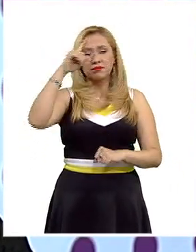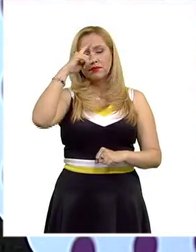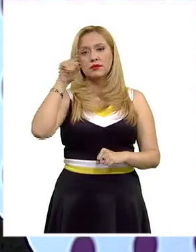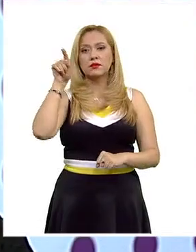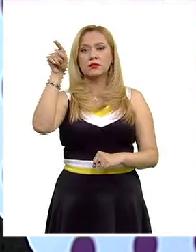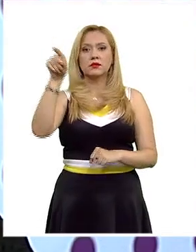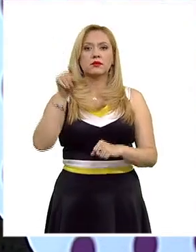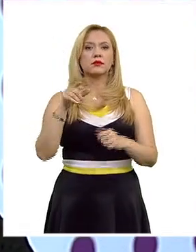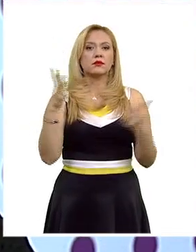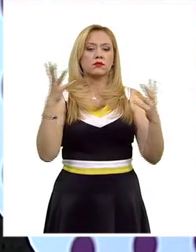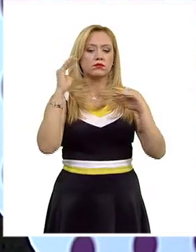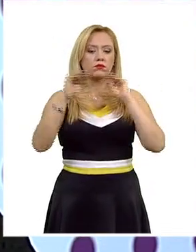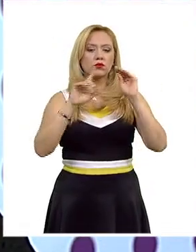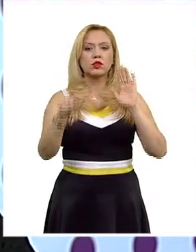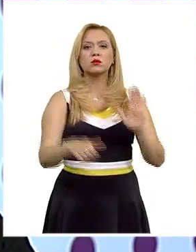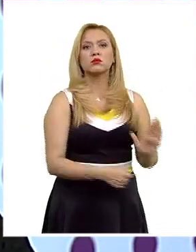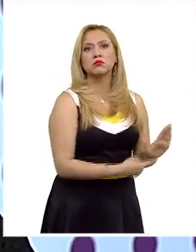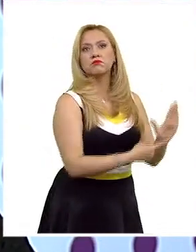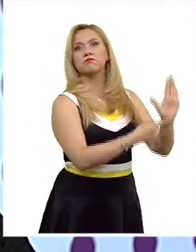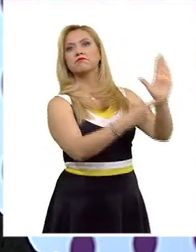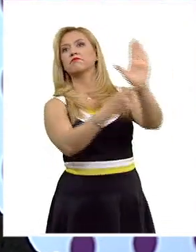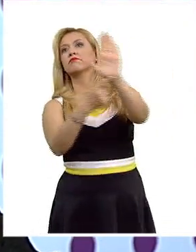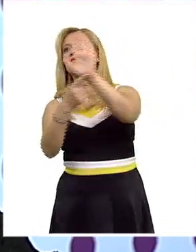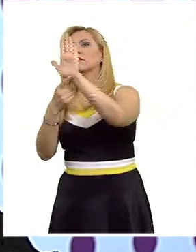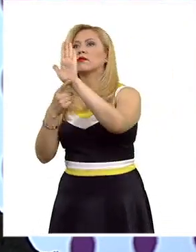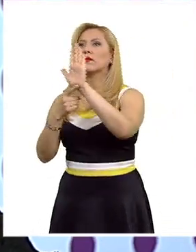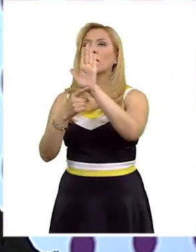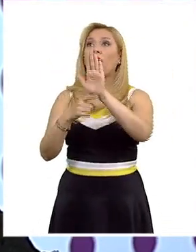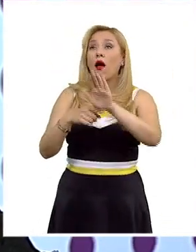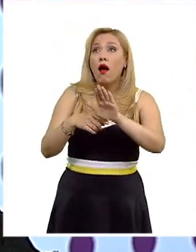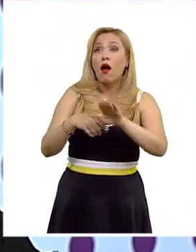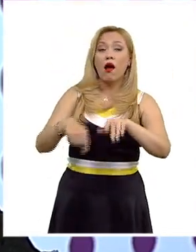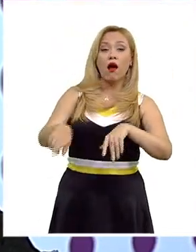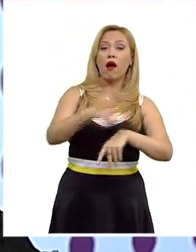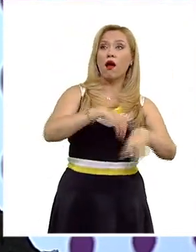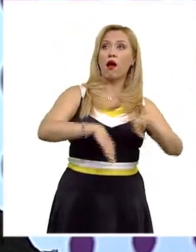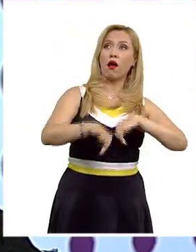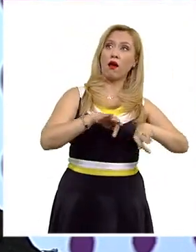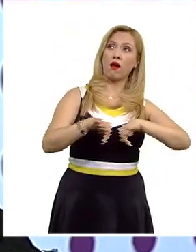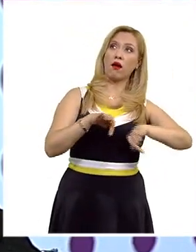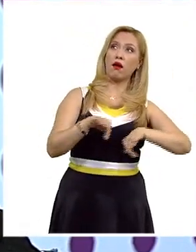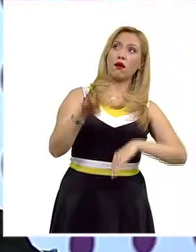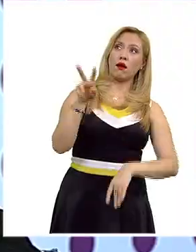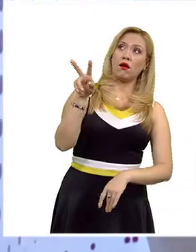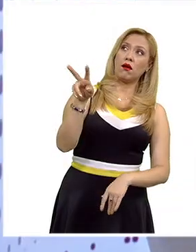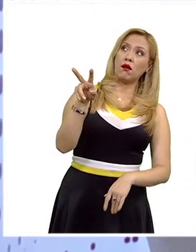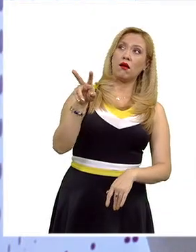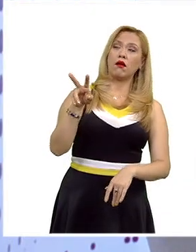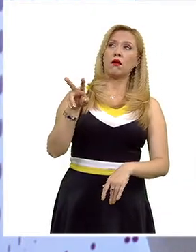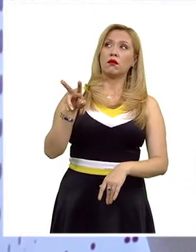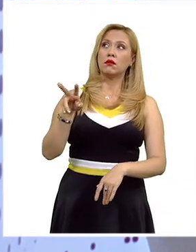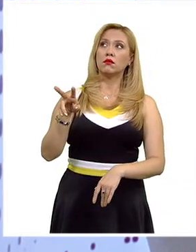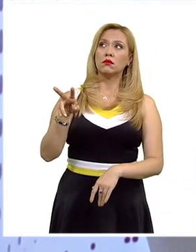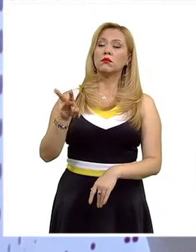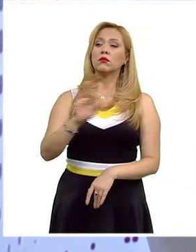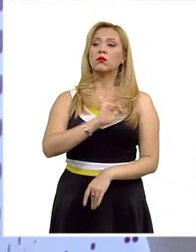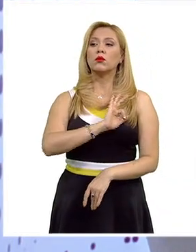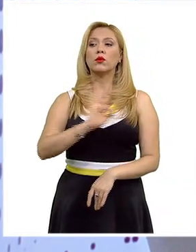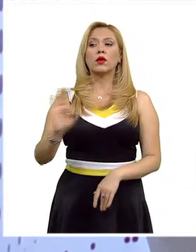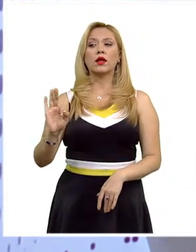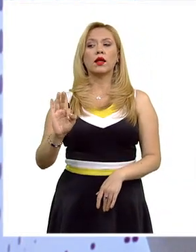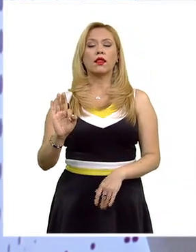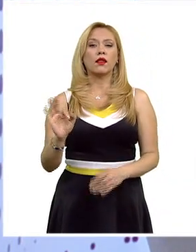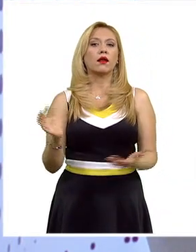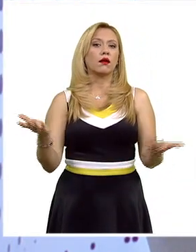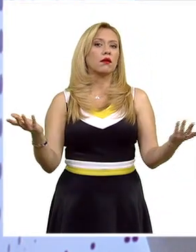ventana ante la cual los trabajadores, las trabajadoras sobre todo, que es a las que más le ocurre, pueden